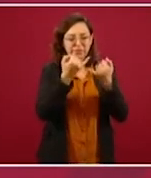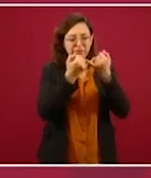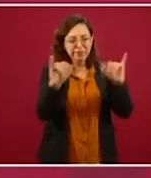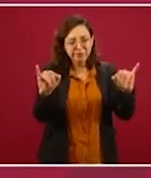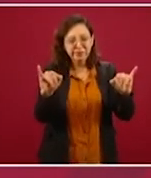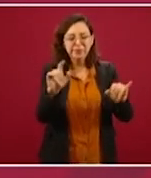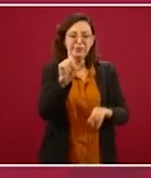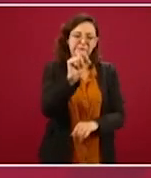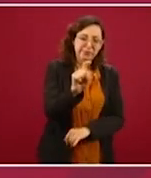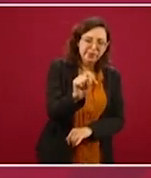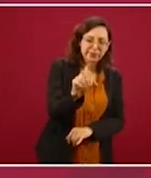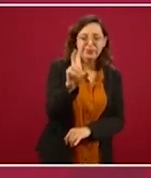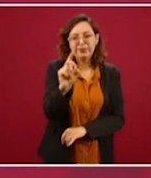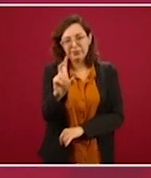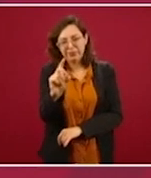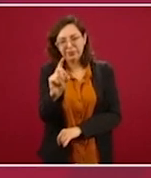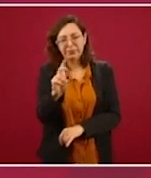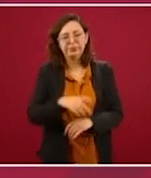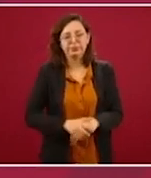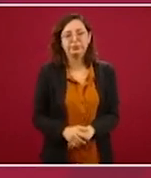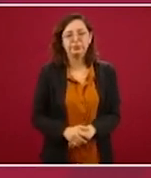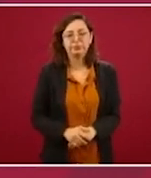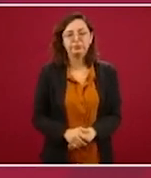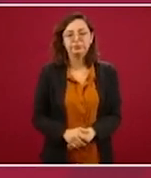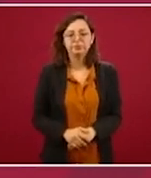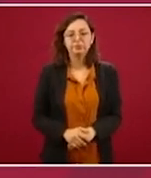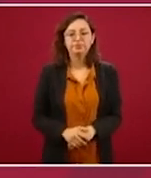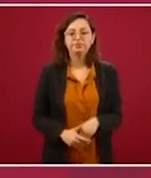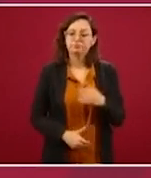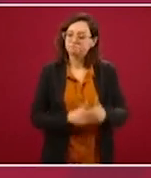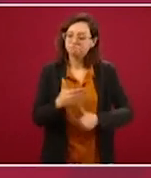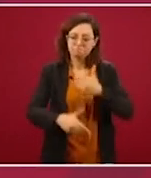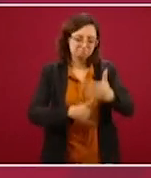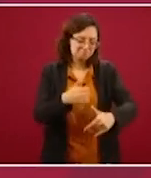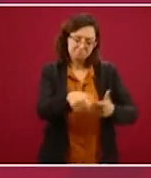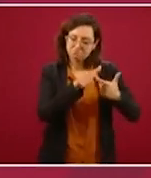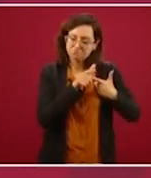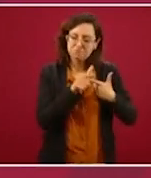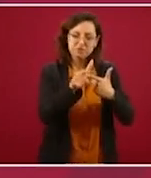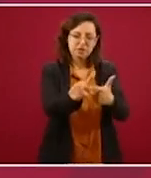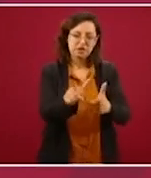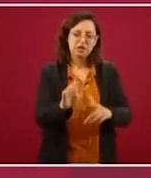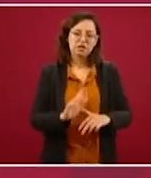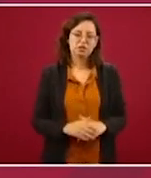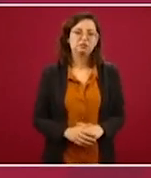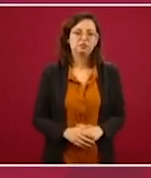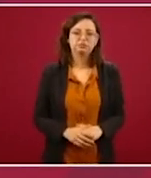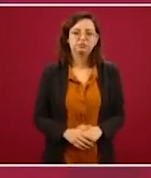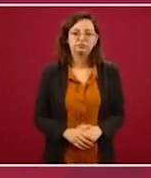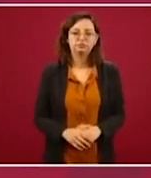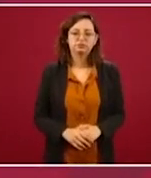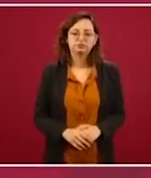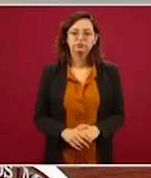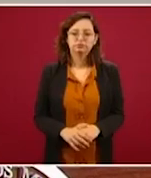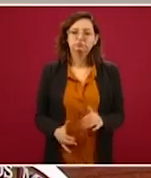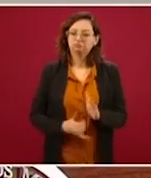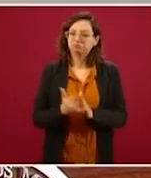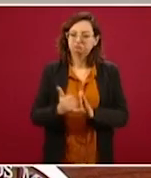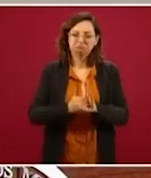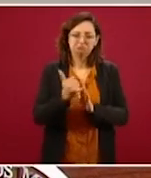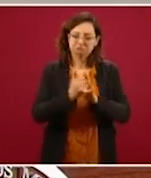20 o 30 sucursales y ya se desata el proceso de